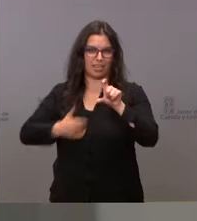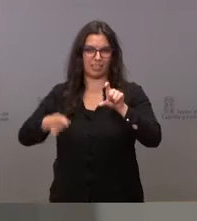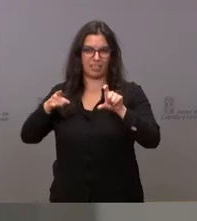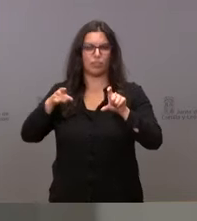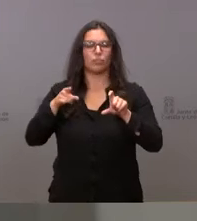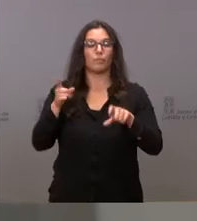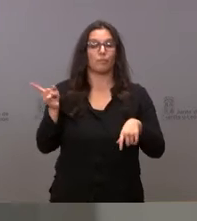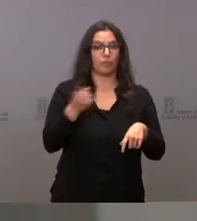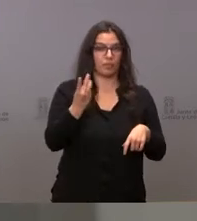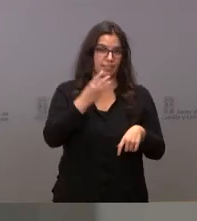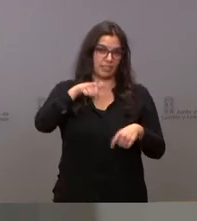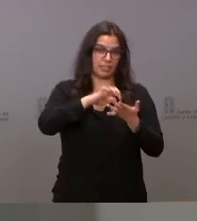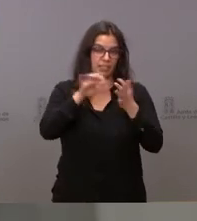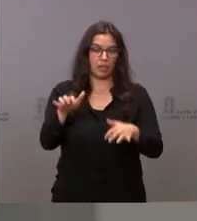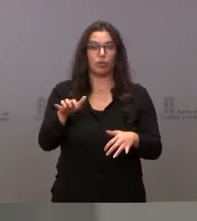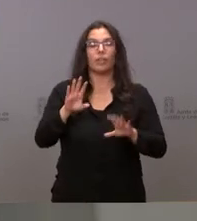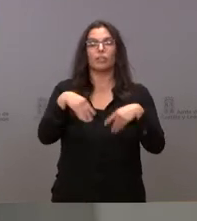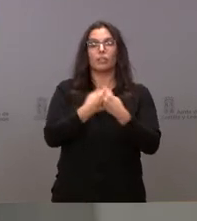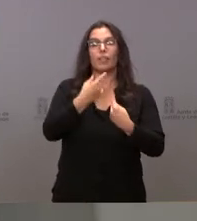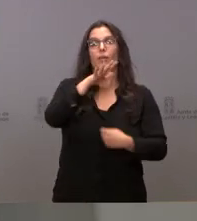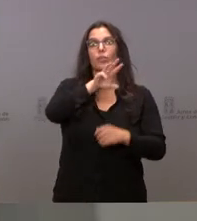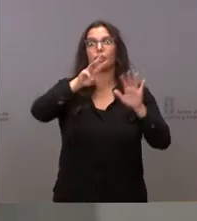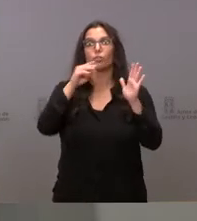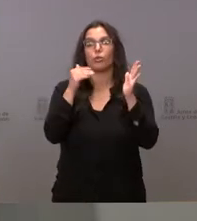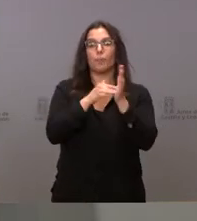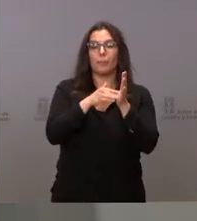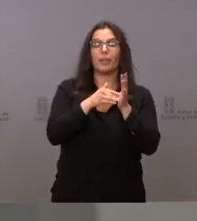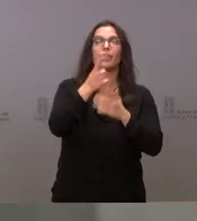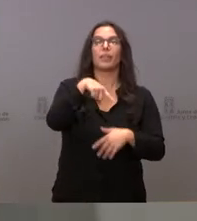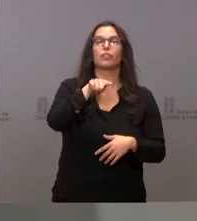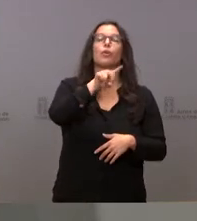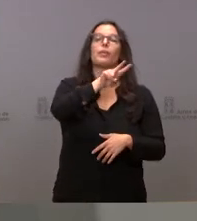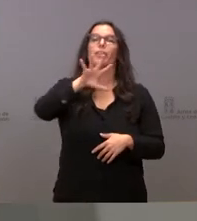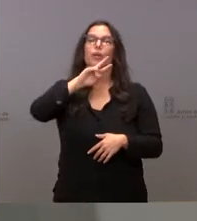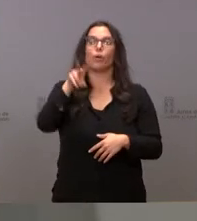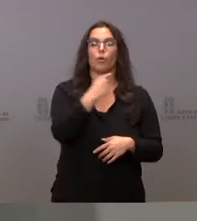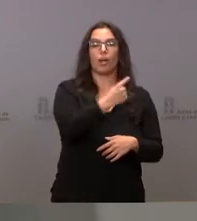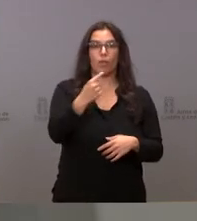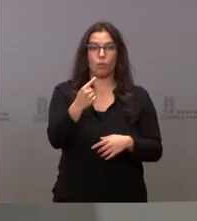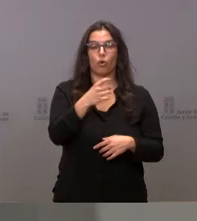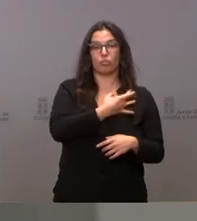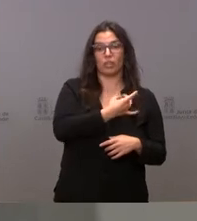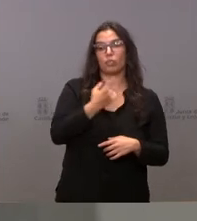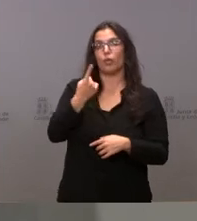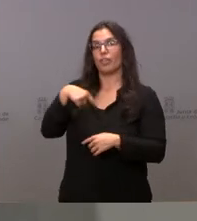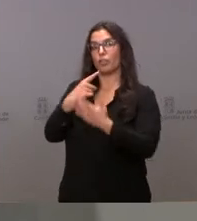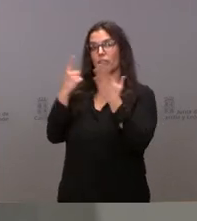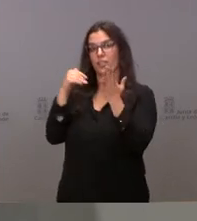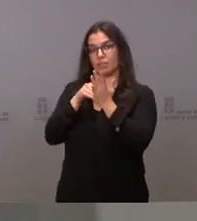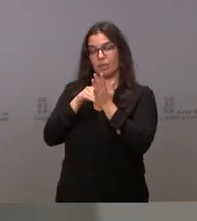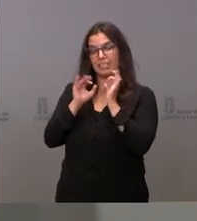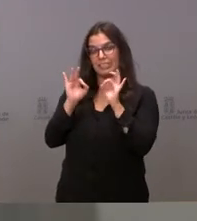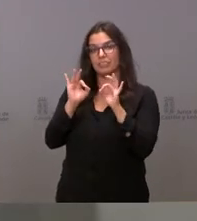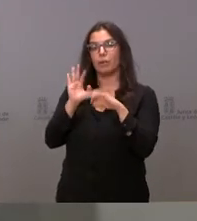En concreto, 58.125 euros para cada una de las organizaciones sindicales y 116.000 destinados, como